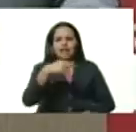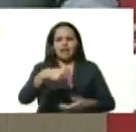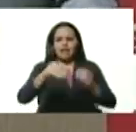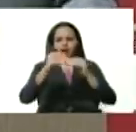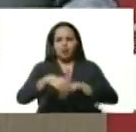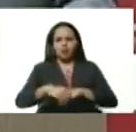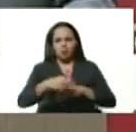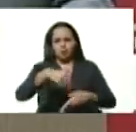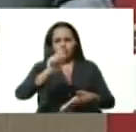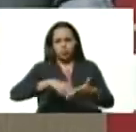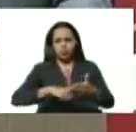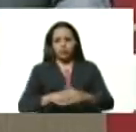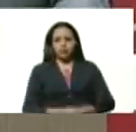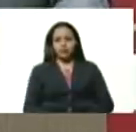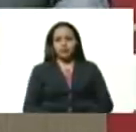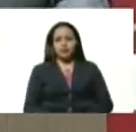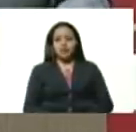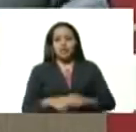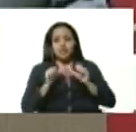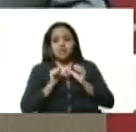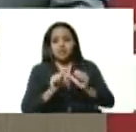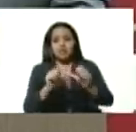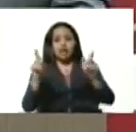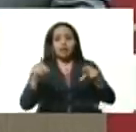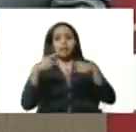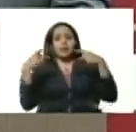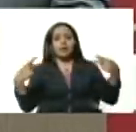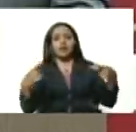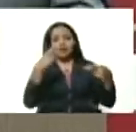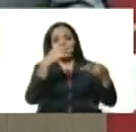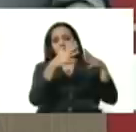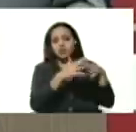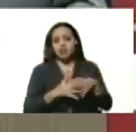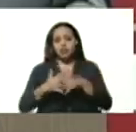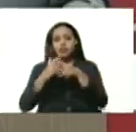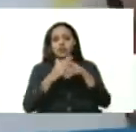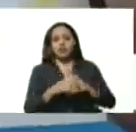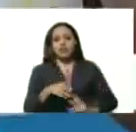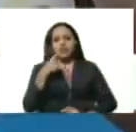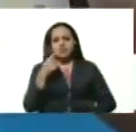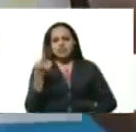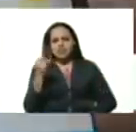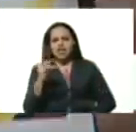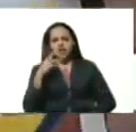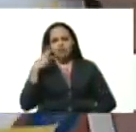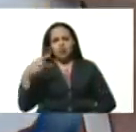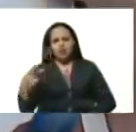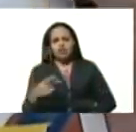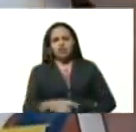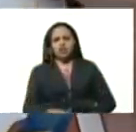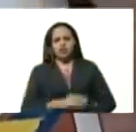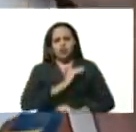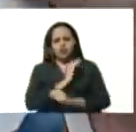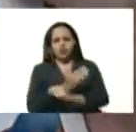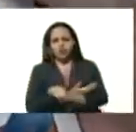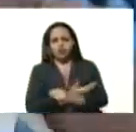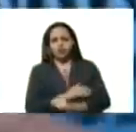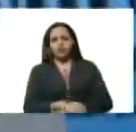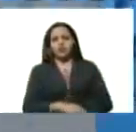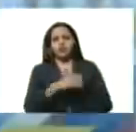Sigue The Wall Street Journal. Él continúa siendo un político con poder sobre Guaidó, y eso ya lo sabe toda Venezuela,